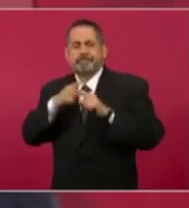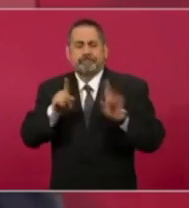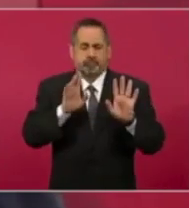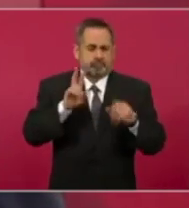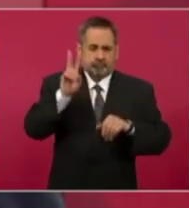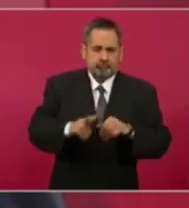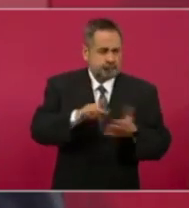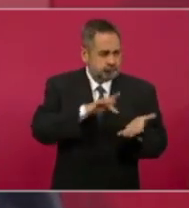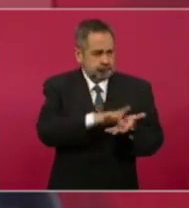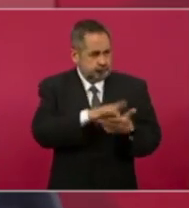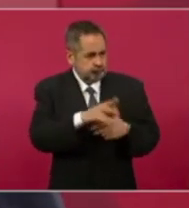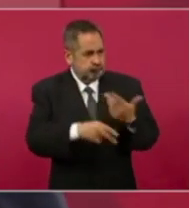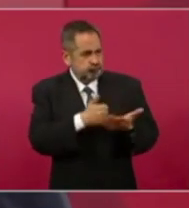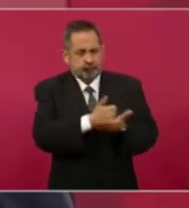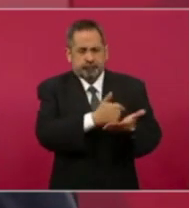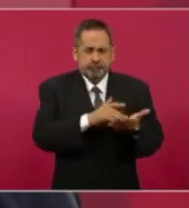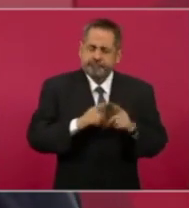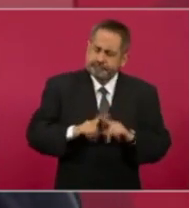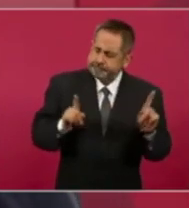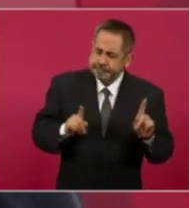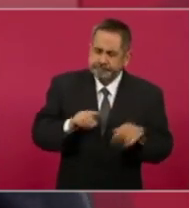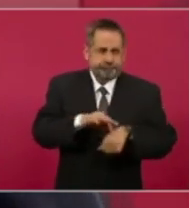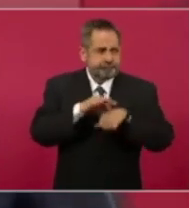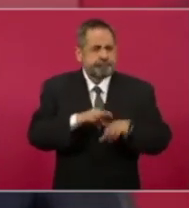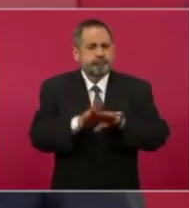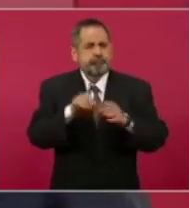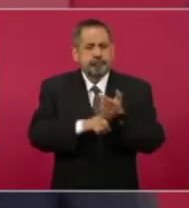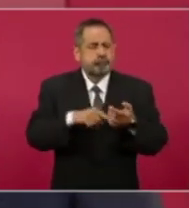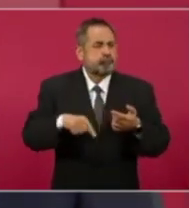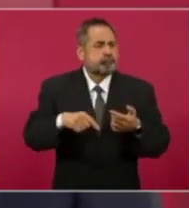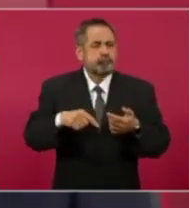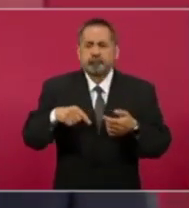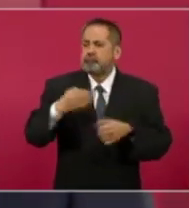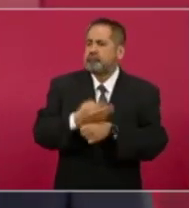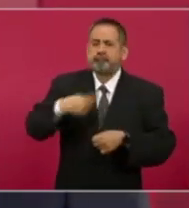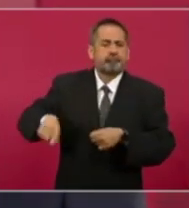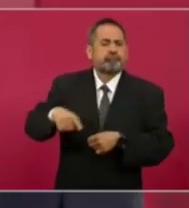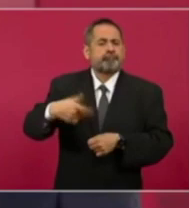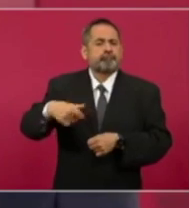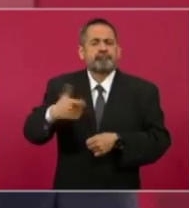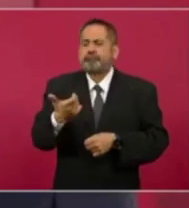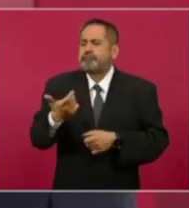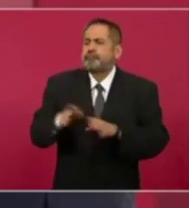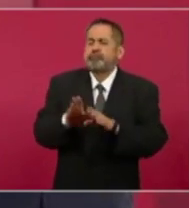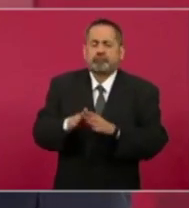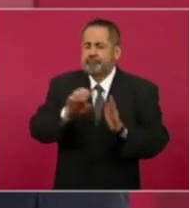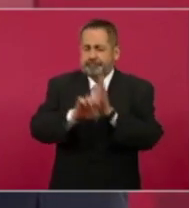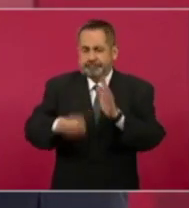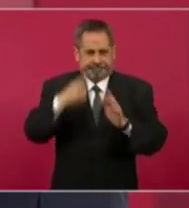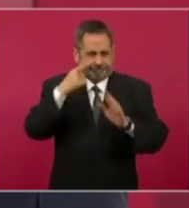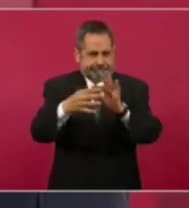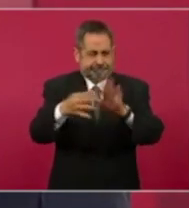otra muy distinta es la realidad económica. Por ejemplo,